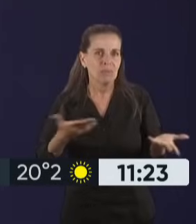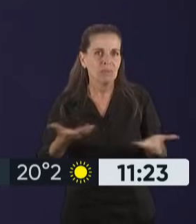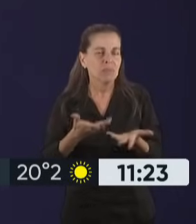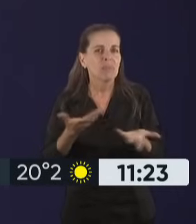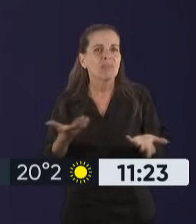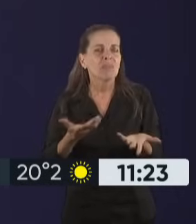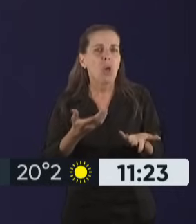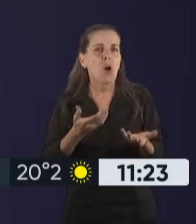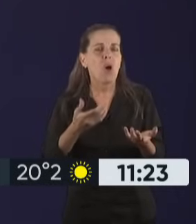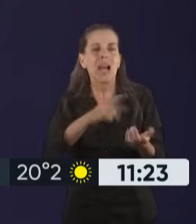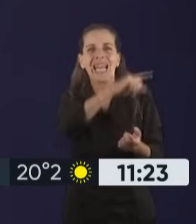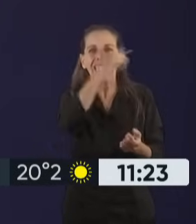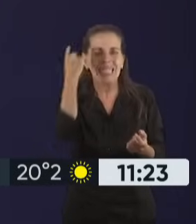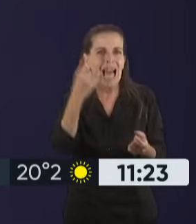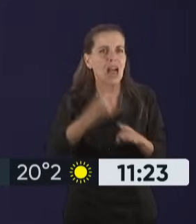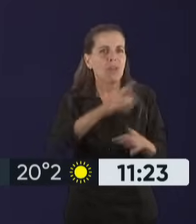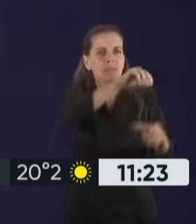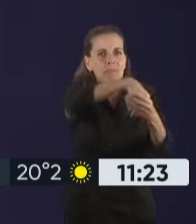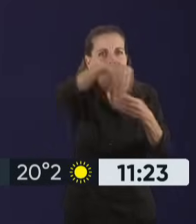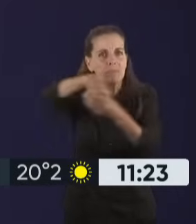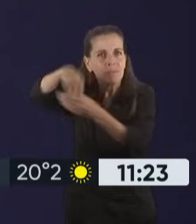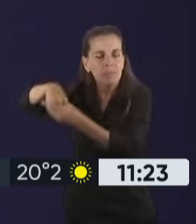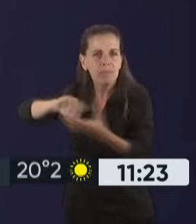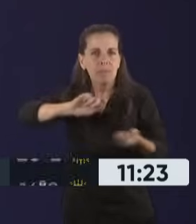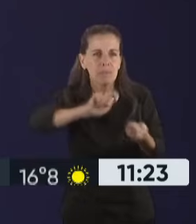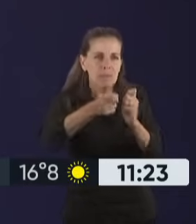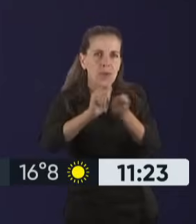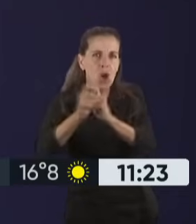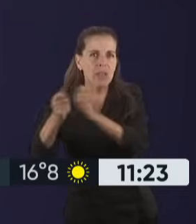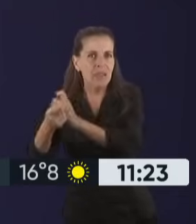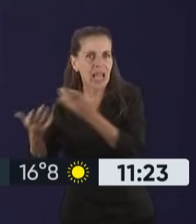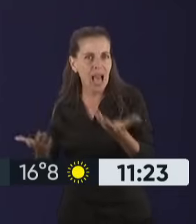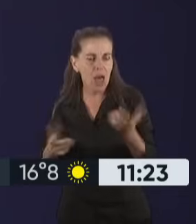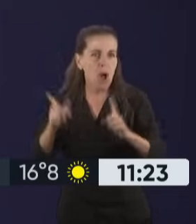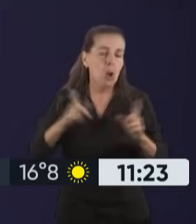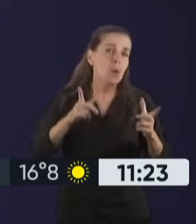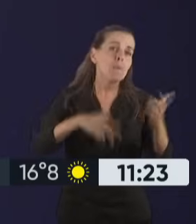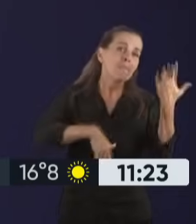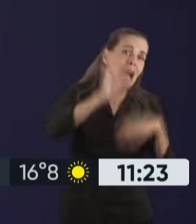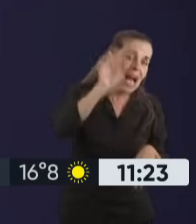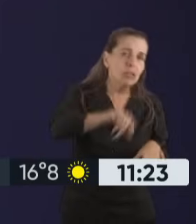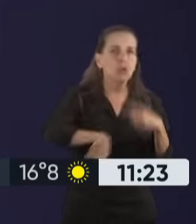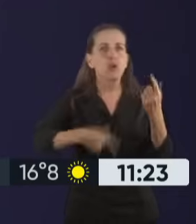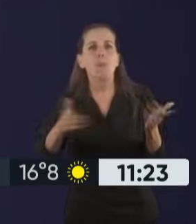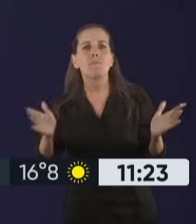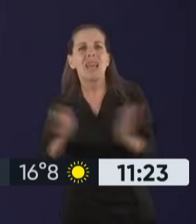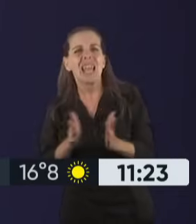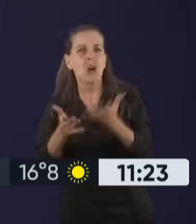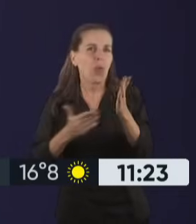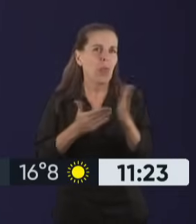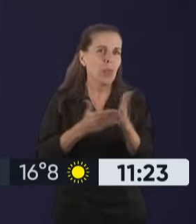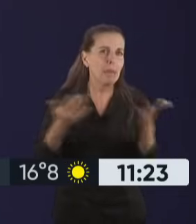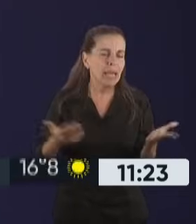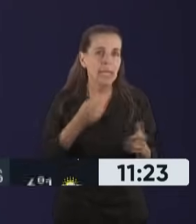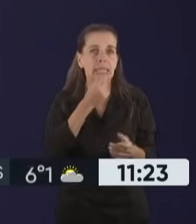Todo tenía el dedo del Estado encima y todo tenía un grado de distorsión, algunos mayores y otros menores. De hecho, él habla